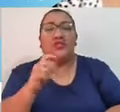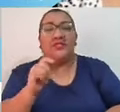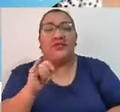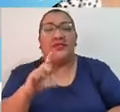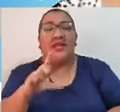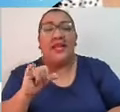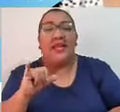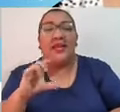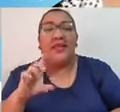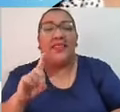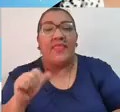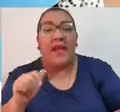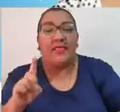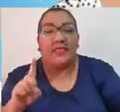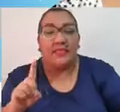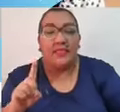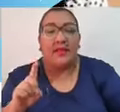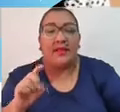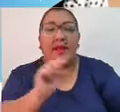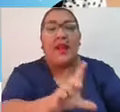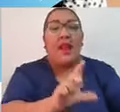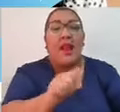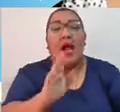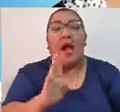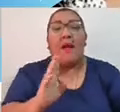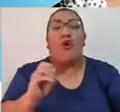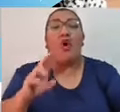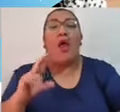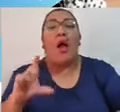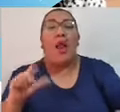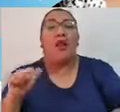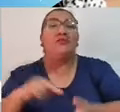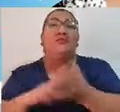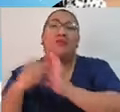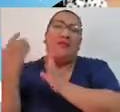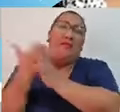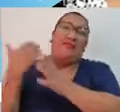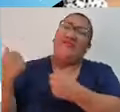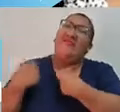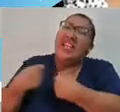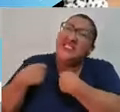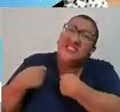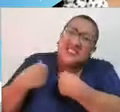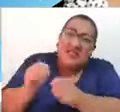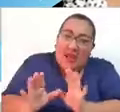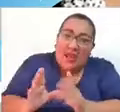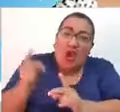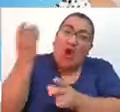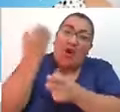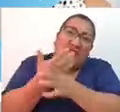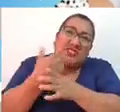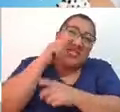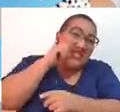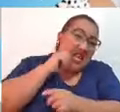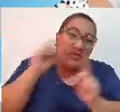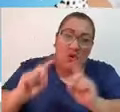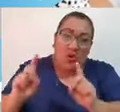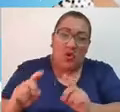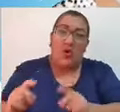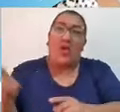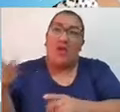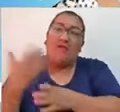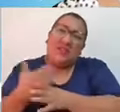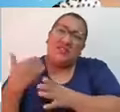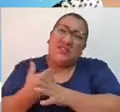el procedimiento distinto en el caso de hostigamiento sexual. Pero sí tiene esta connotación, como lo señalaba, incluso estos